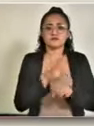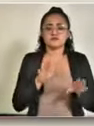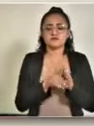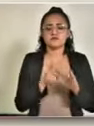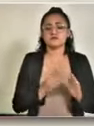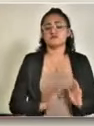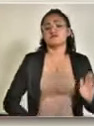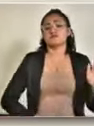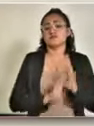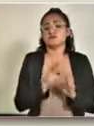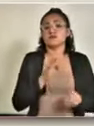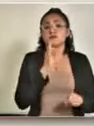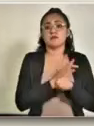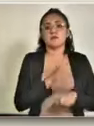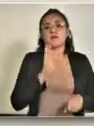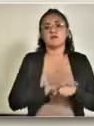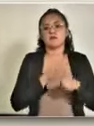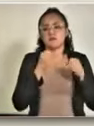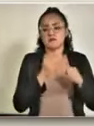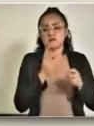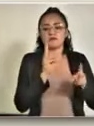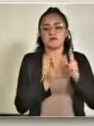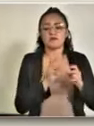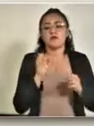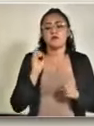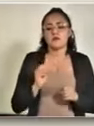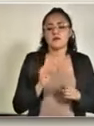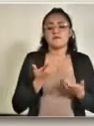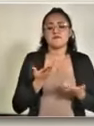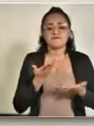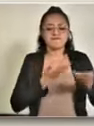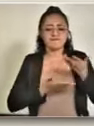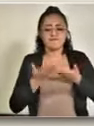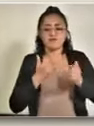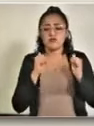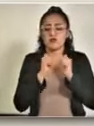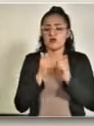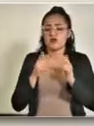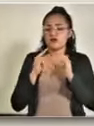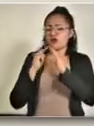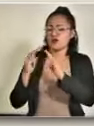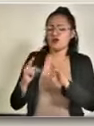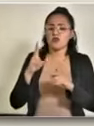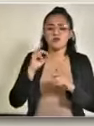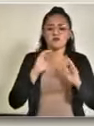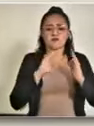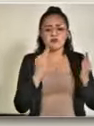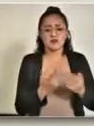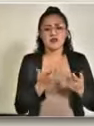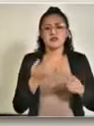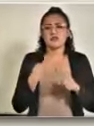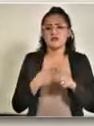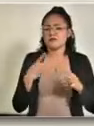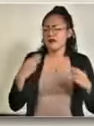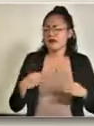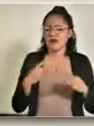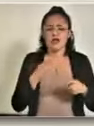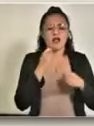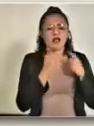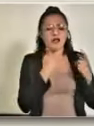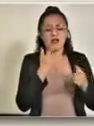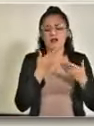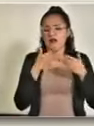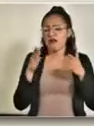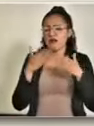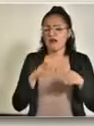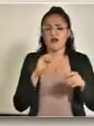se podrían intensificar las pláticas o las negociaciones con los comerciantes informales, estos mercados que aún siguen